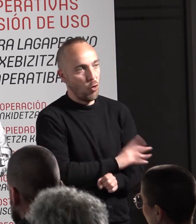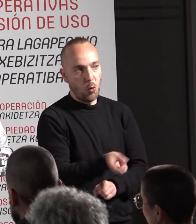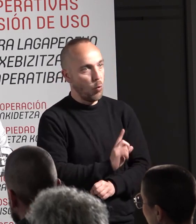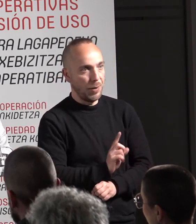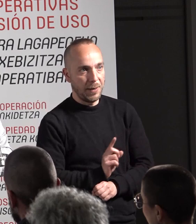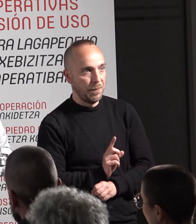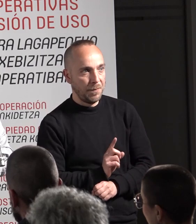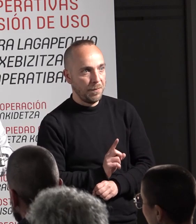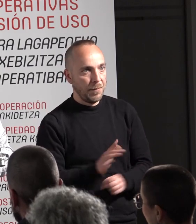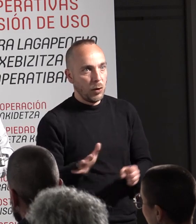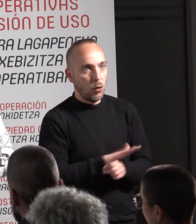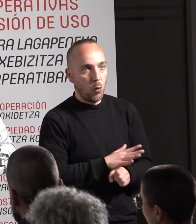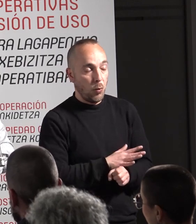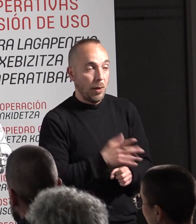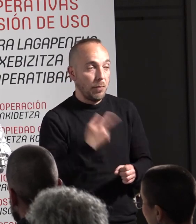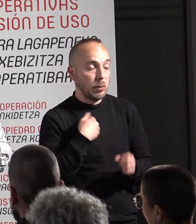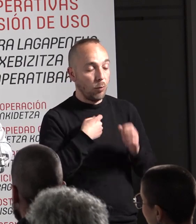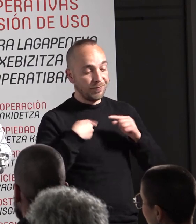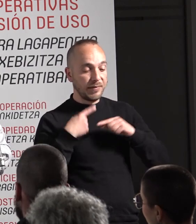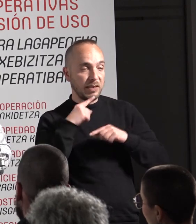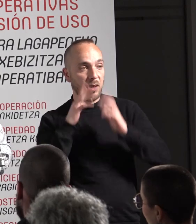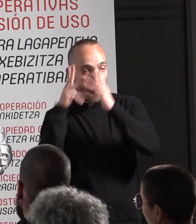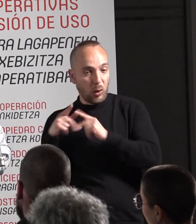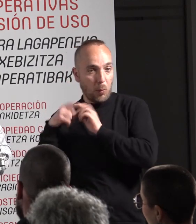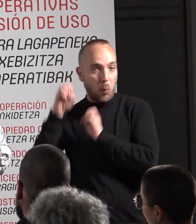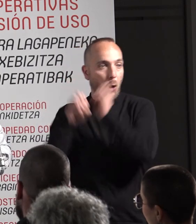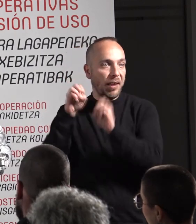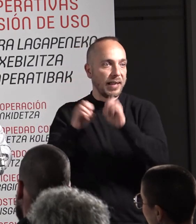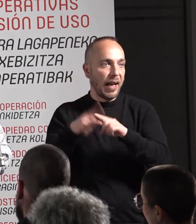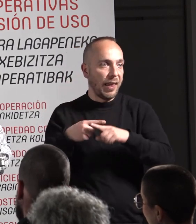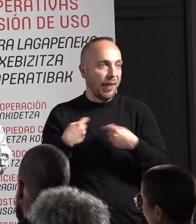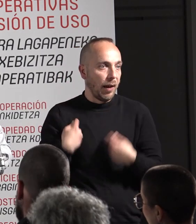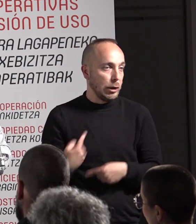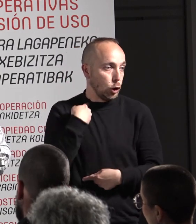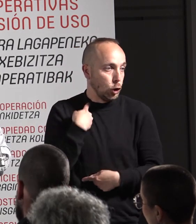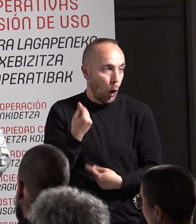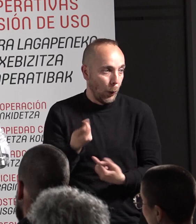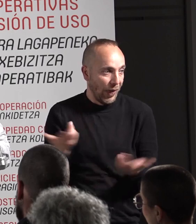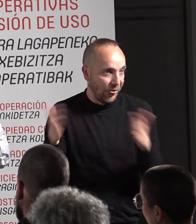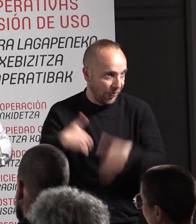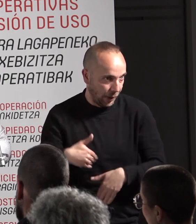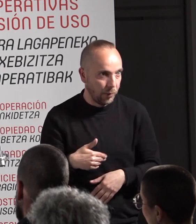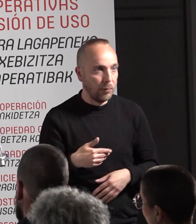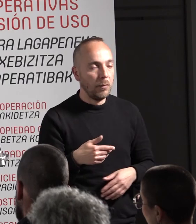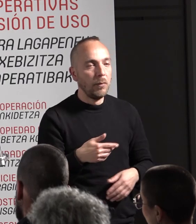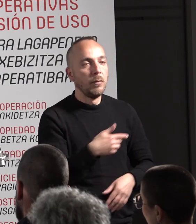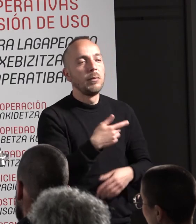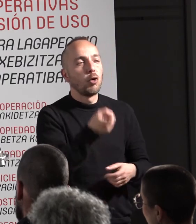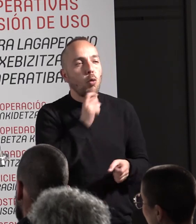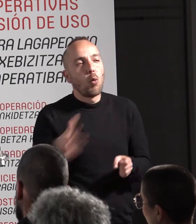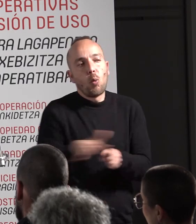su ratio de insolvencia. Eso, en algunas experiencias, se ha cubierto con un aval de los socios, que es...